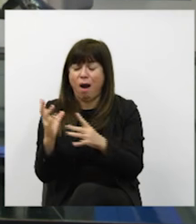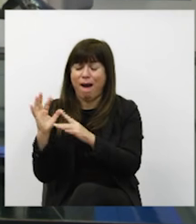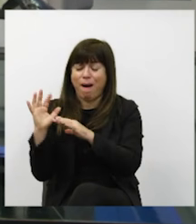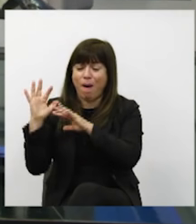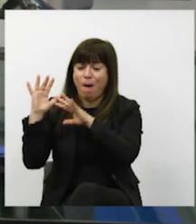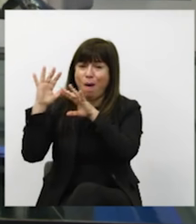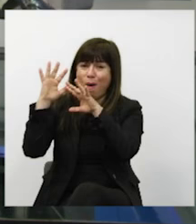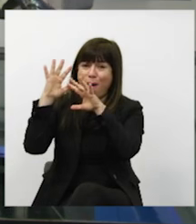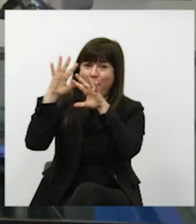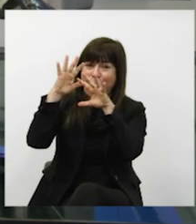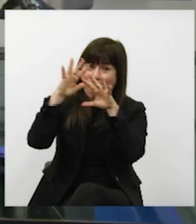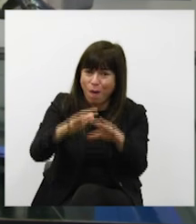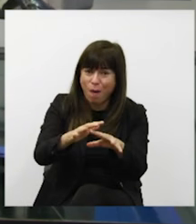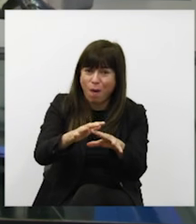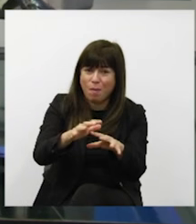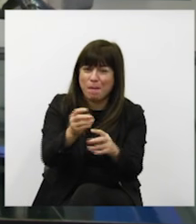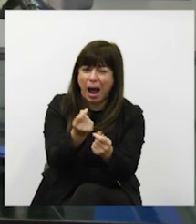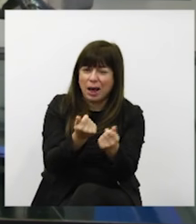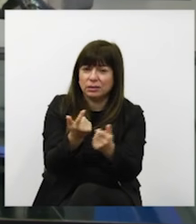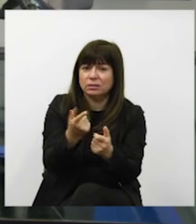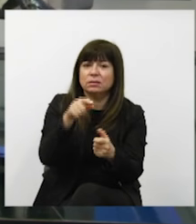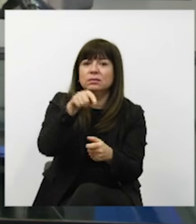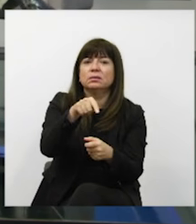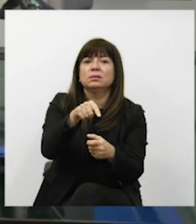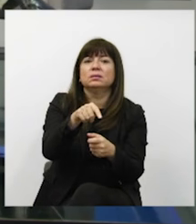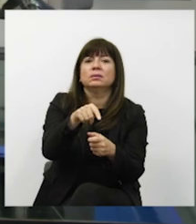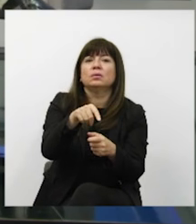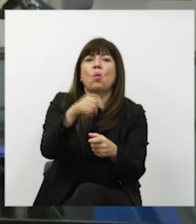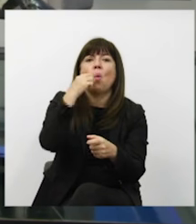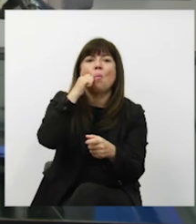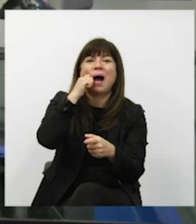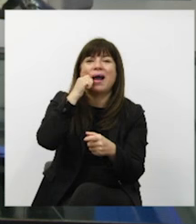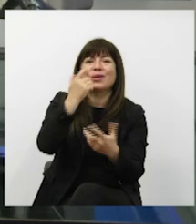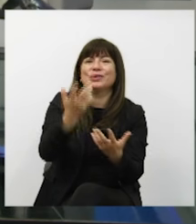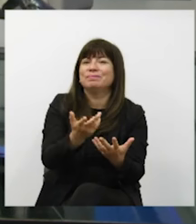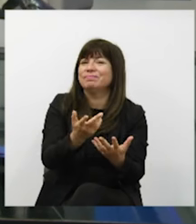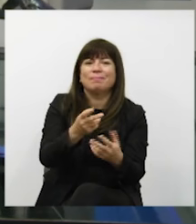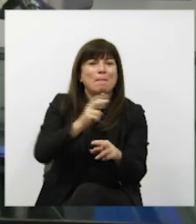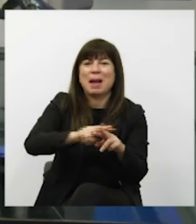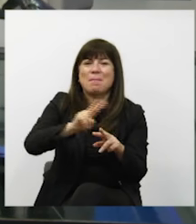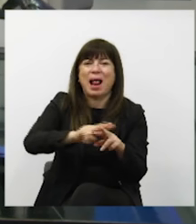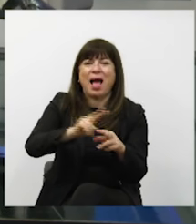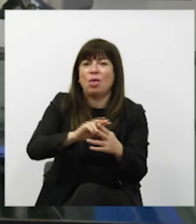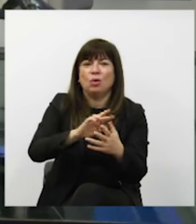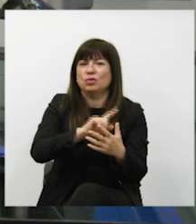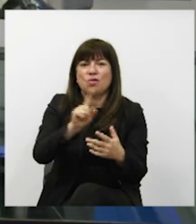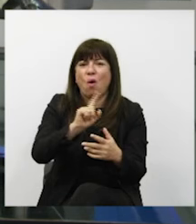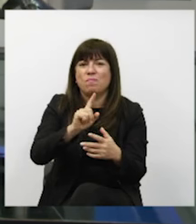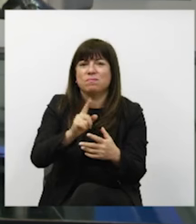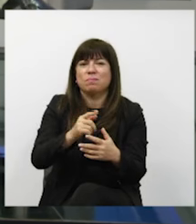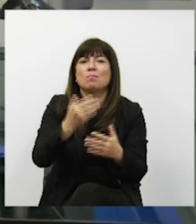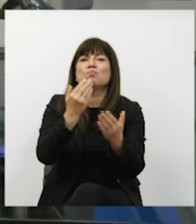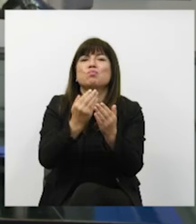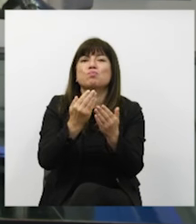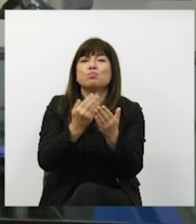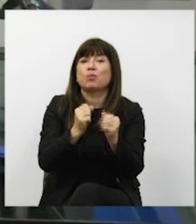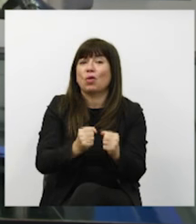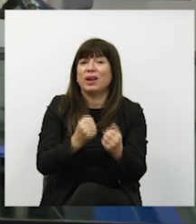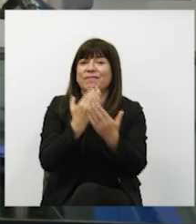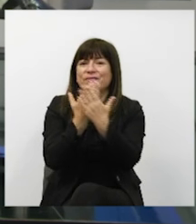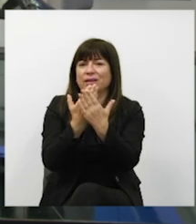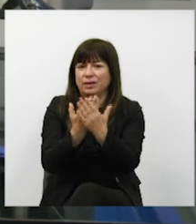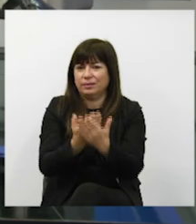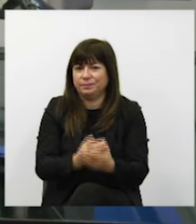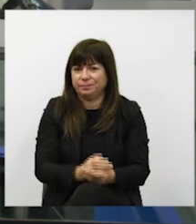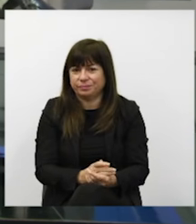maremoto que le va a llegar al capital humano chileno, que no está preparado en su gran masa para poder afrontar esto, y es más o